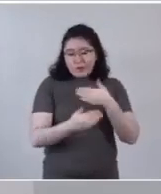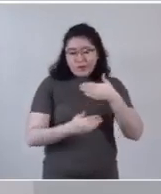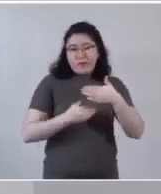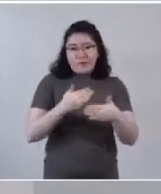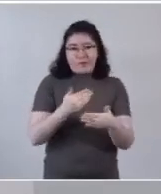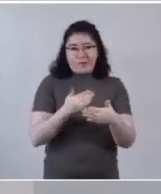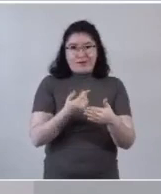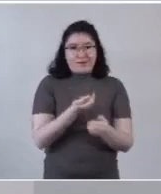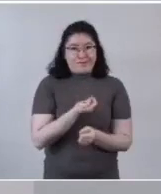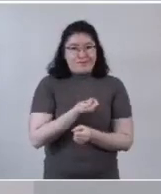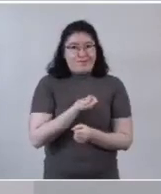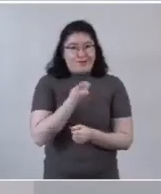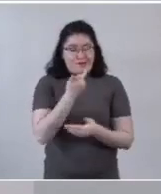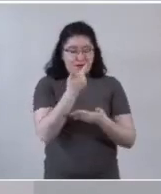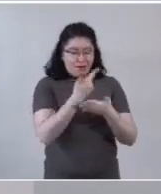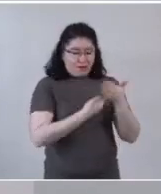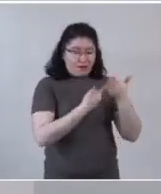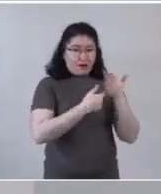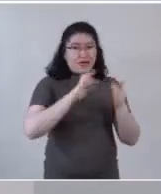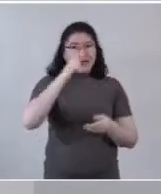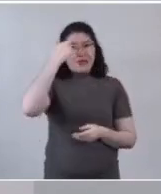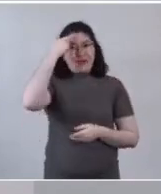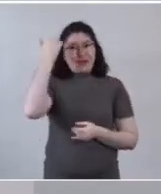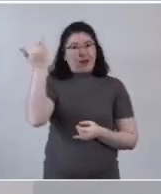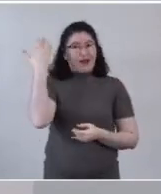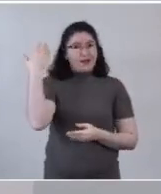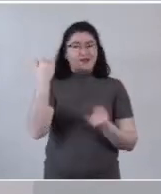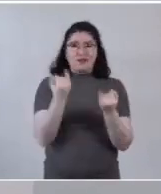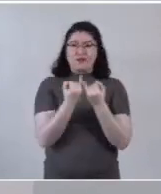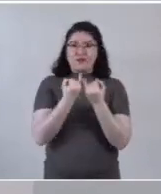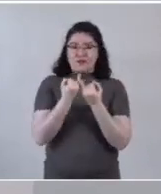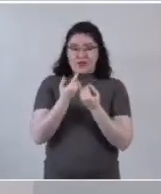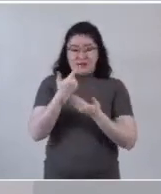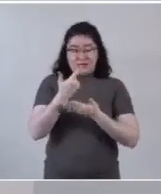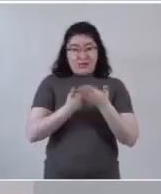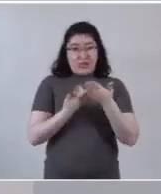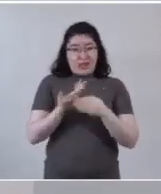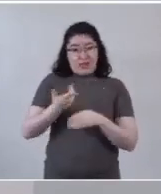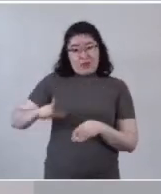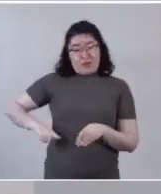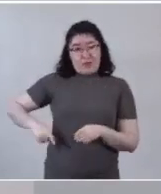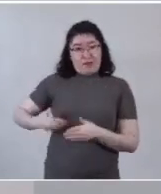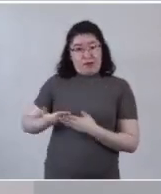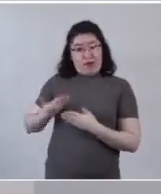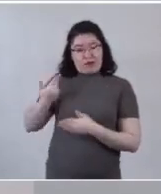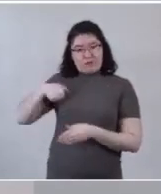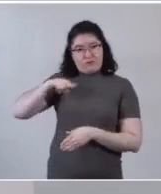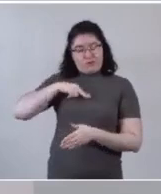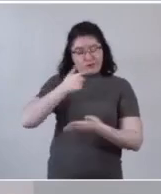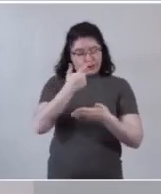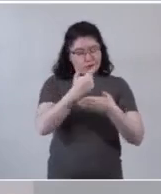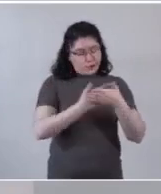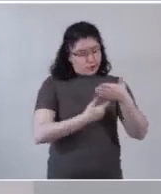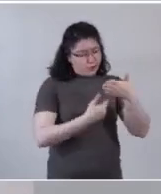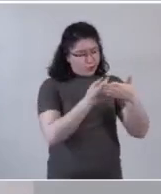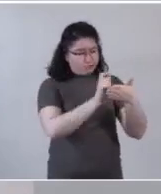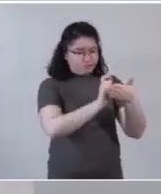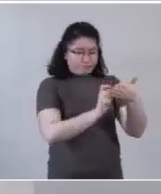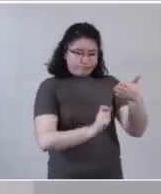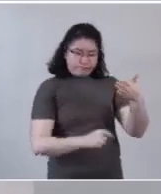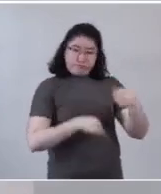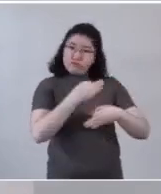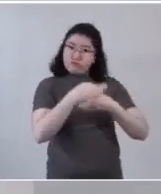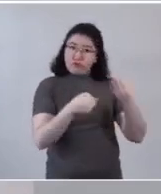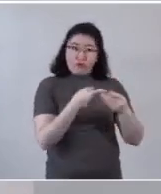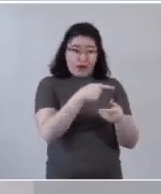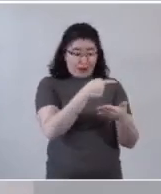censo. Si ustedes se recuerdan, inclusive hicimos un censo antes de entrar al gobierno y dijimos que para ese censo se iban a terminar